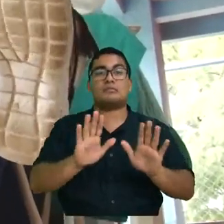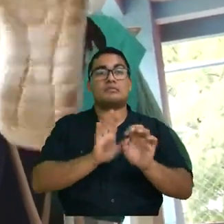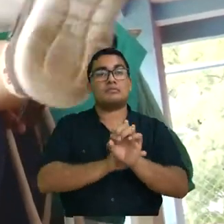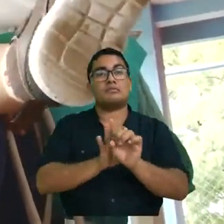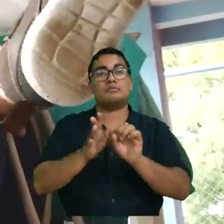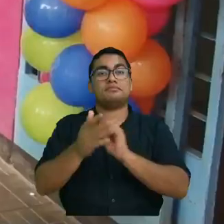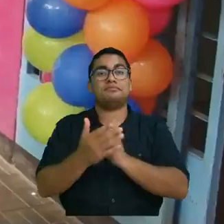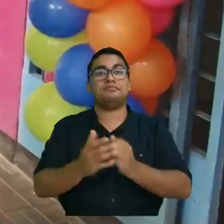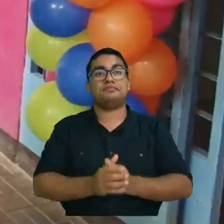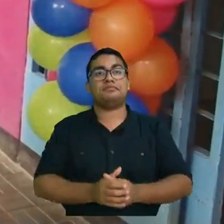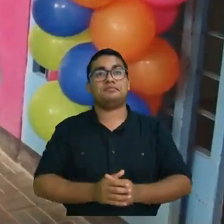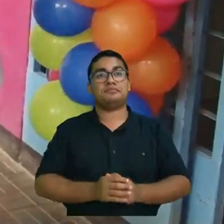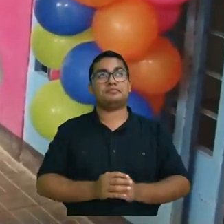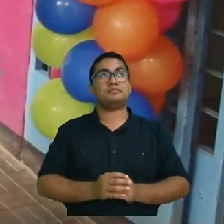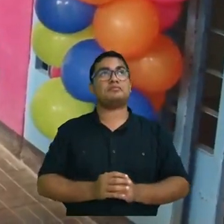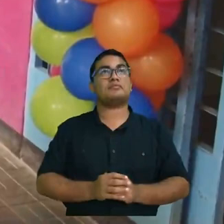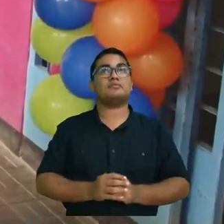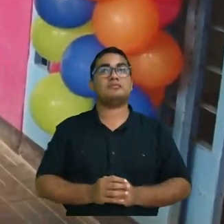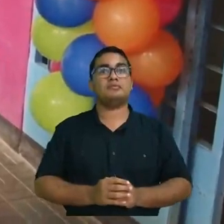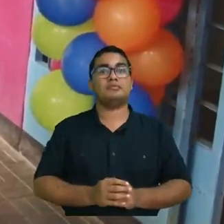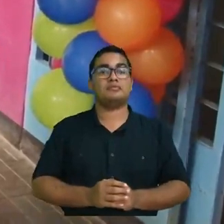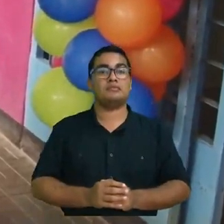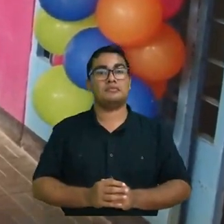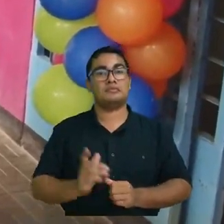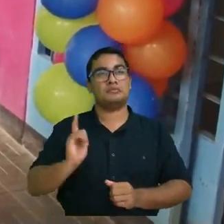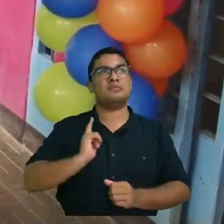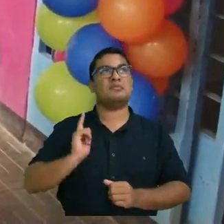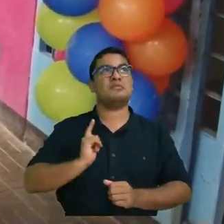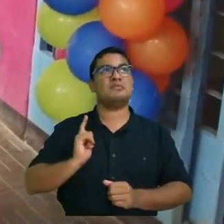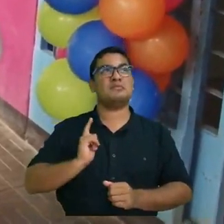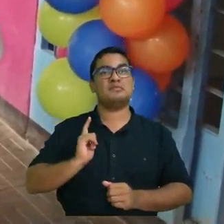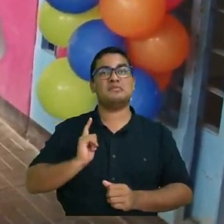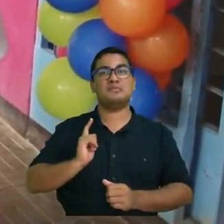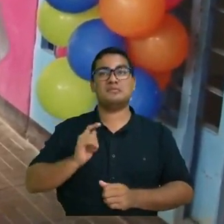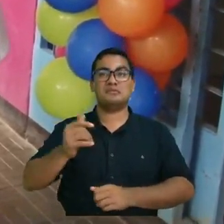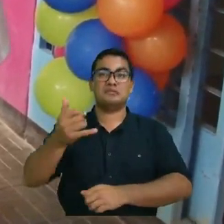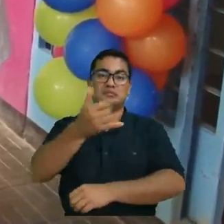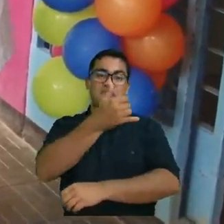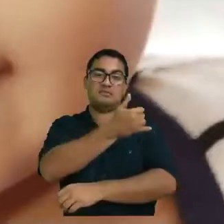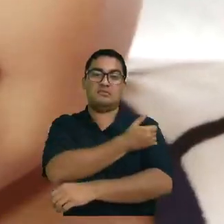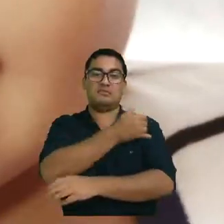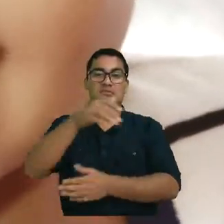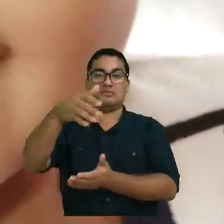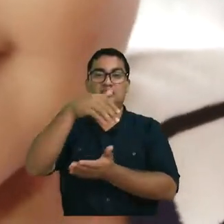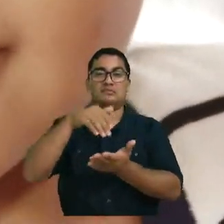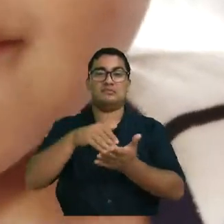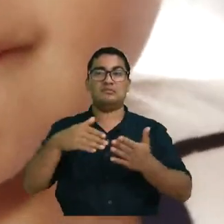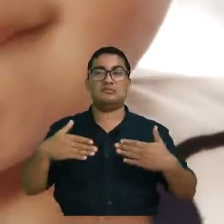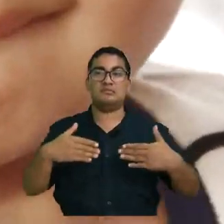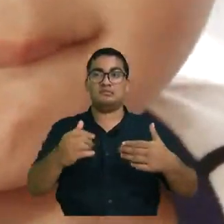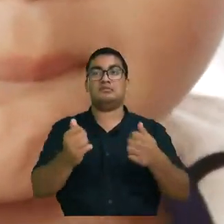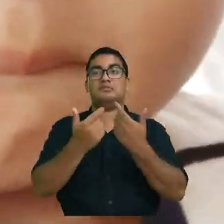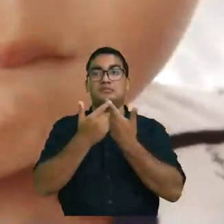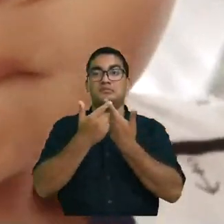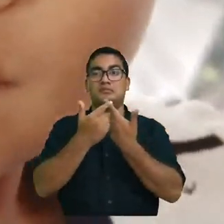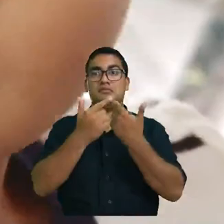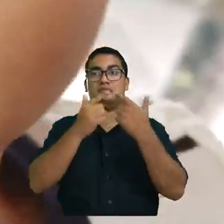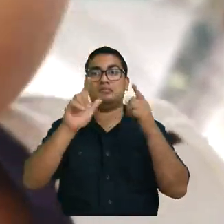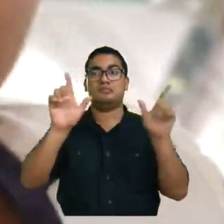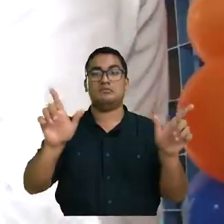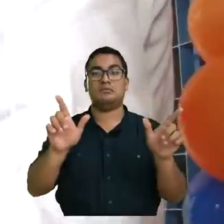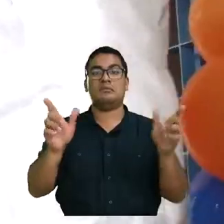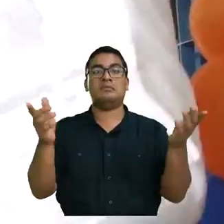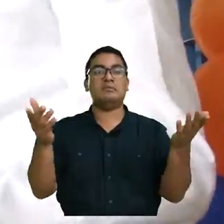Pero ¿ustedes están, la ofrecen comúnmente en los centros de salud? Normalmente nosotros la aplicamos como